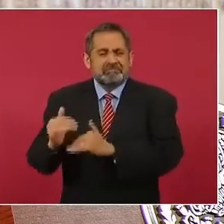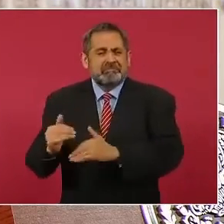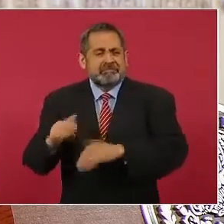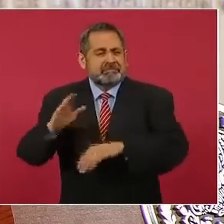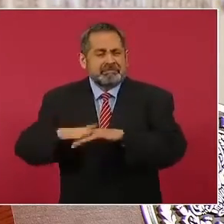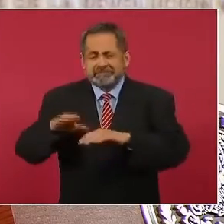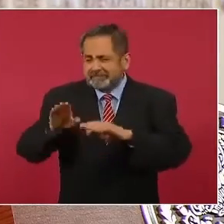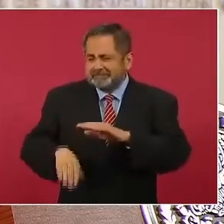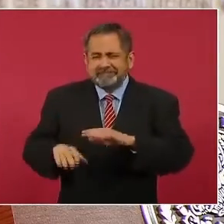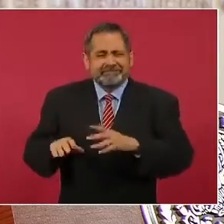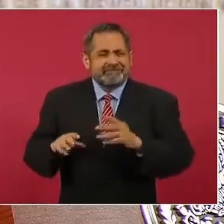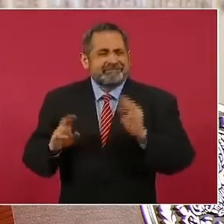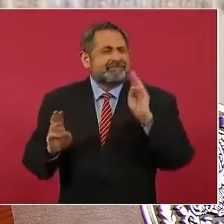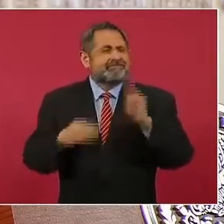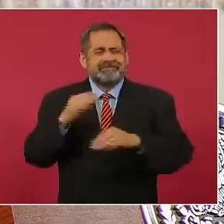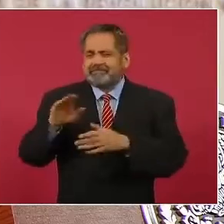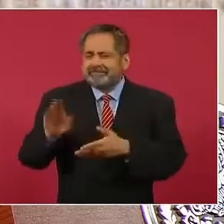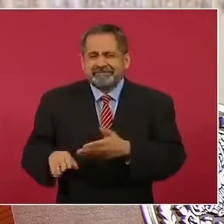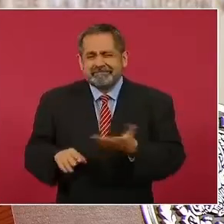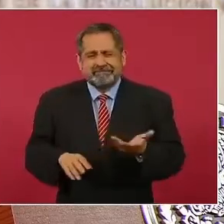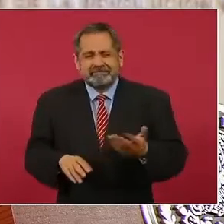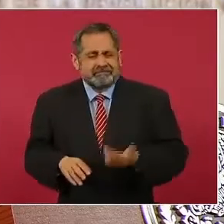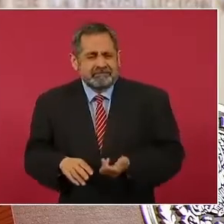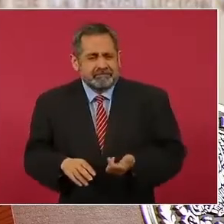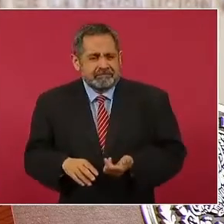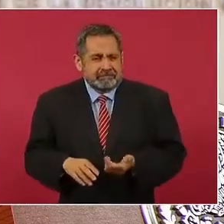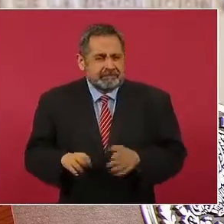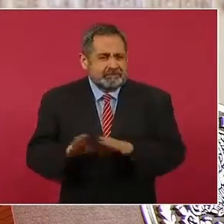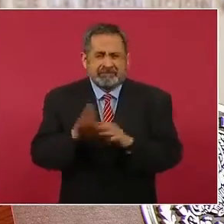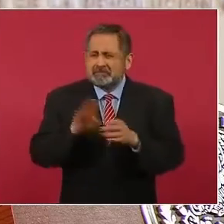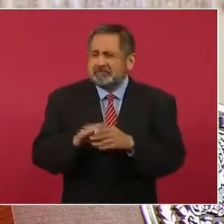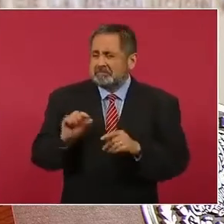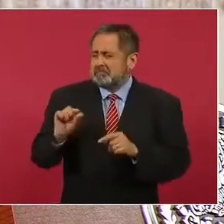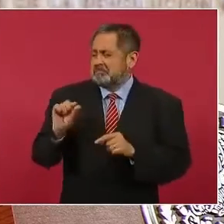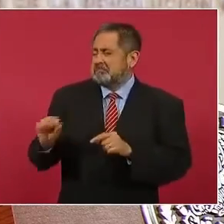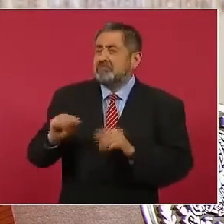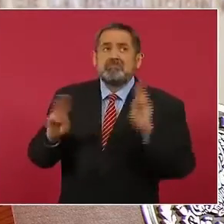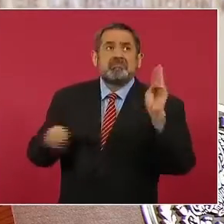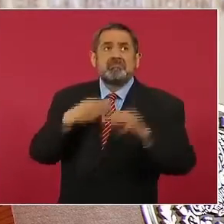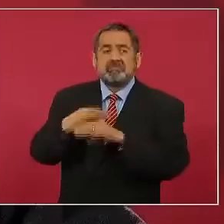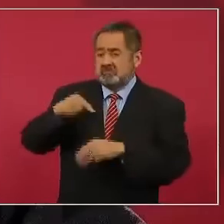el más bajo del mundo o de los más bajos del mundo,